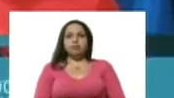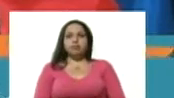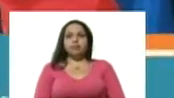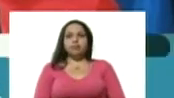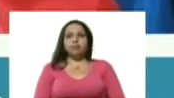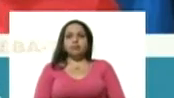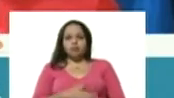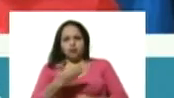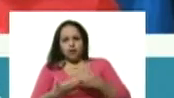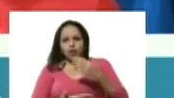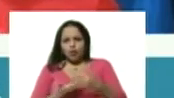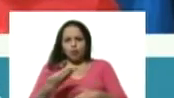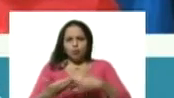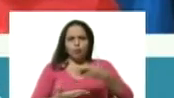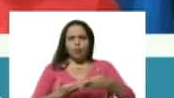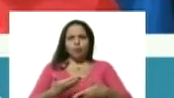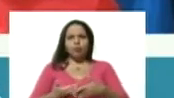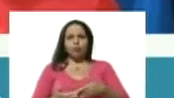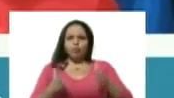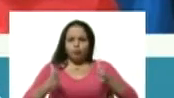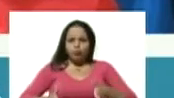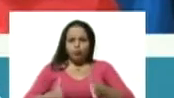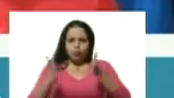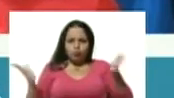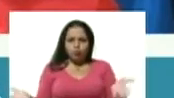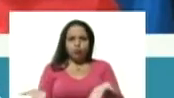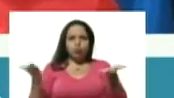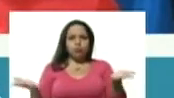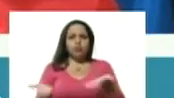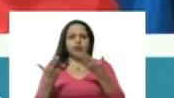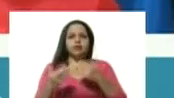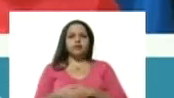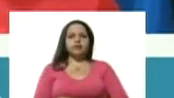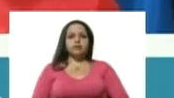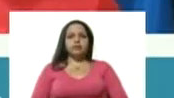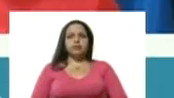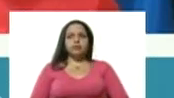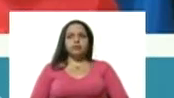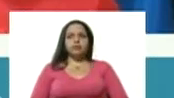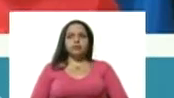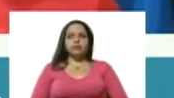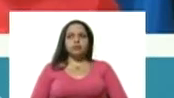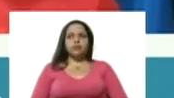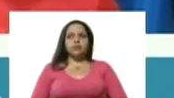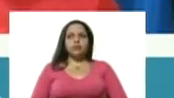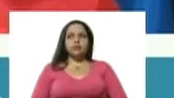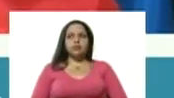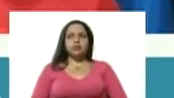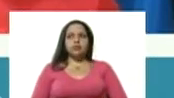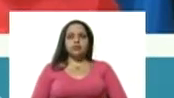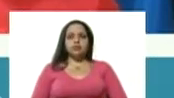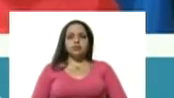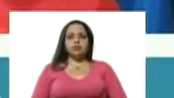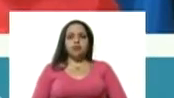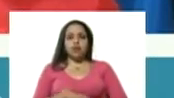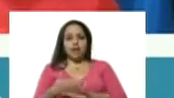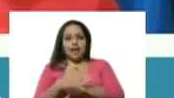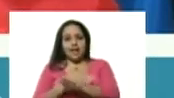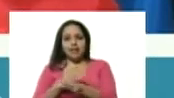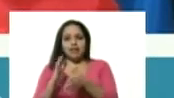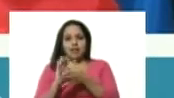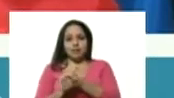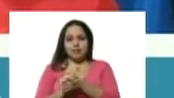avanzar y caminar hacia lo que la querida compañera Alicia